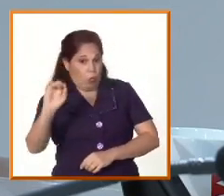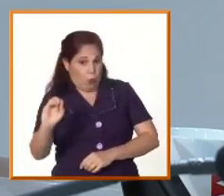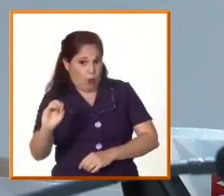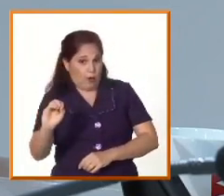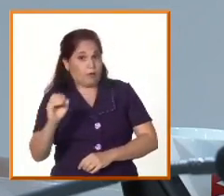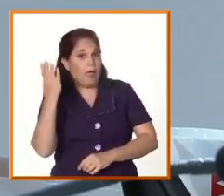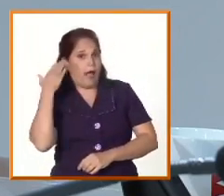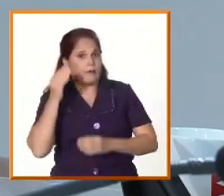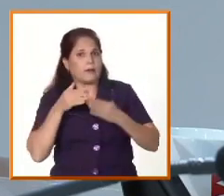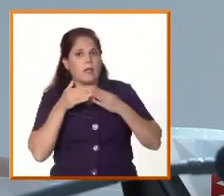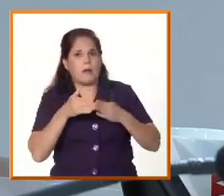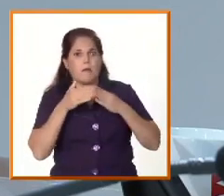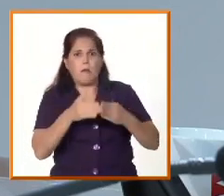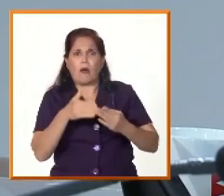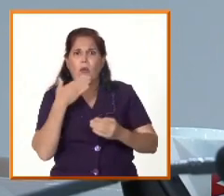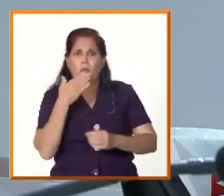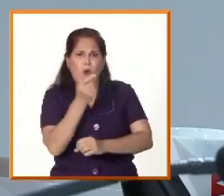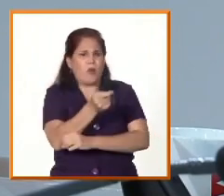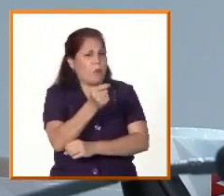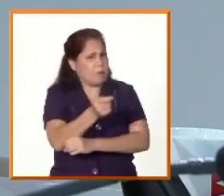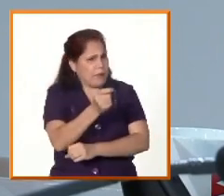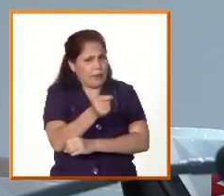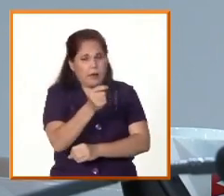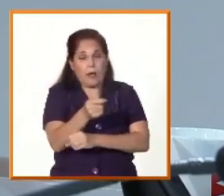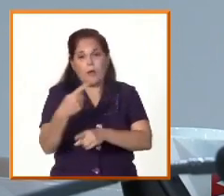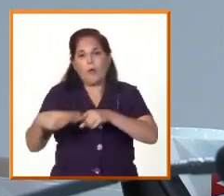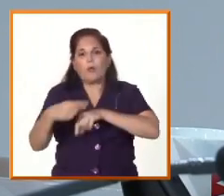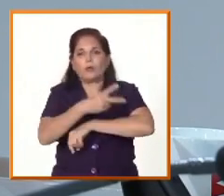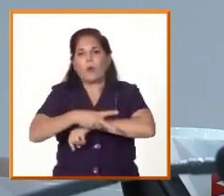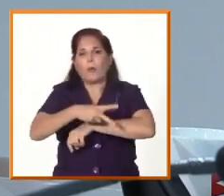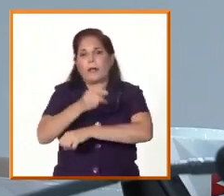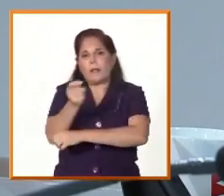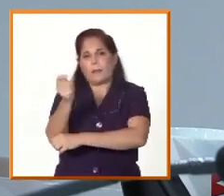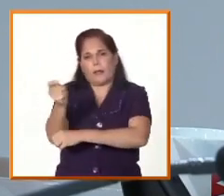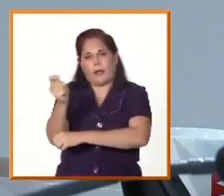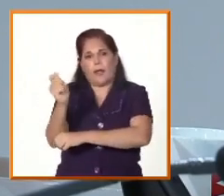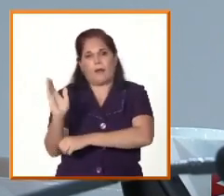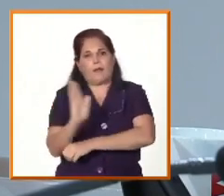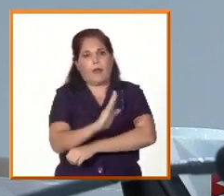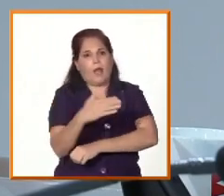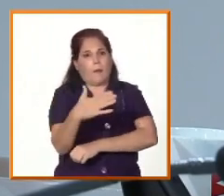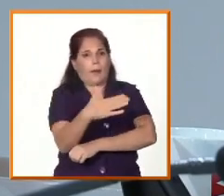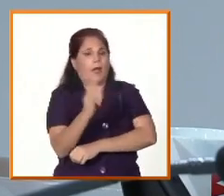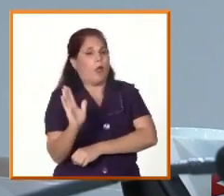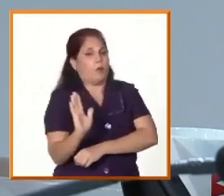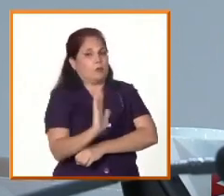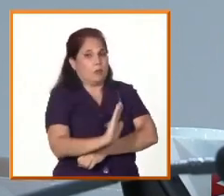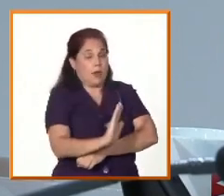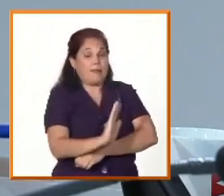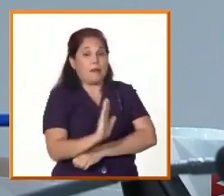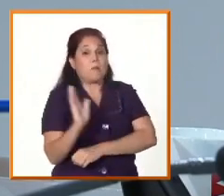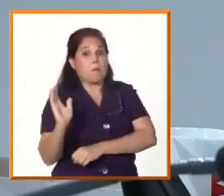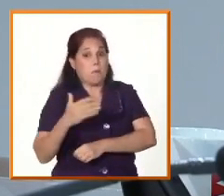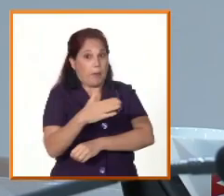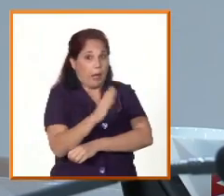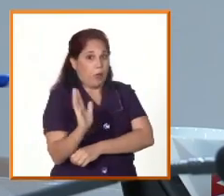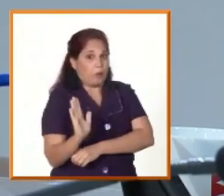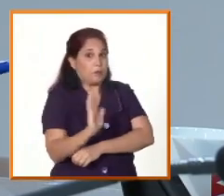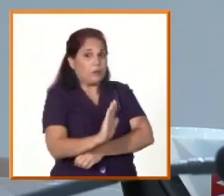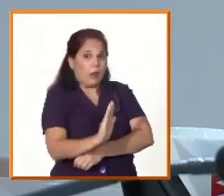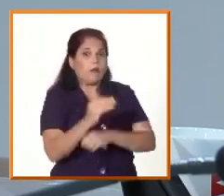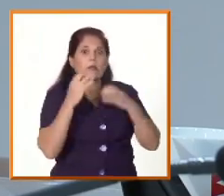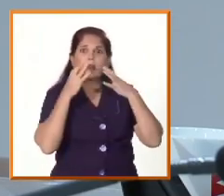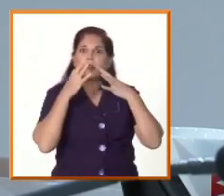pesquera que pescaba que operaba en aguas internacionales y que por supuesto recibíamos un nivel de pescado de esta